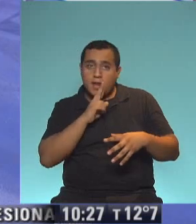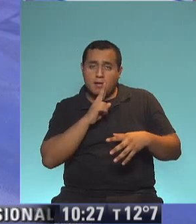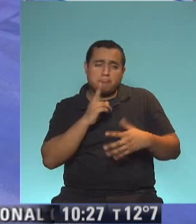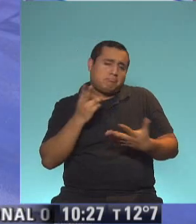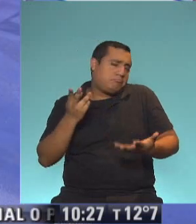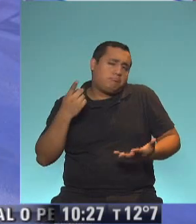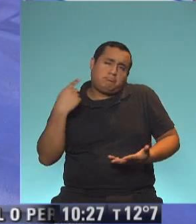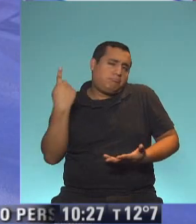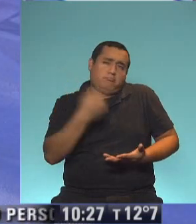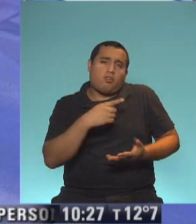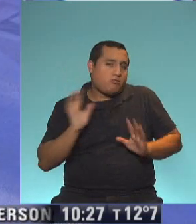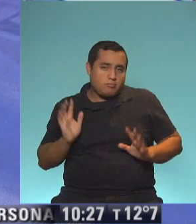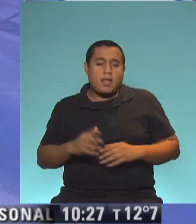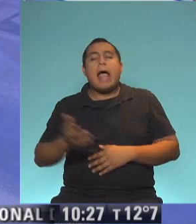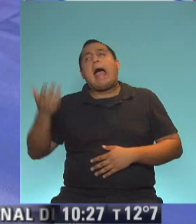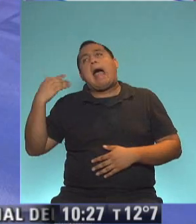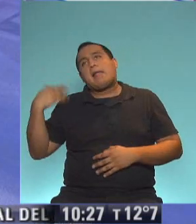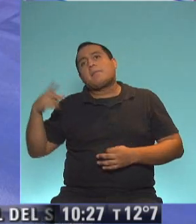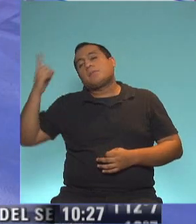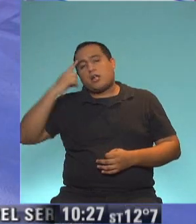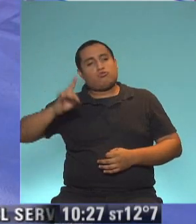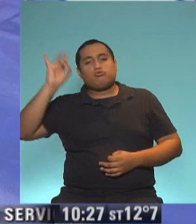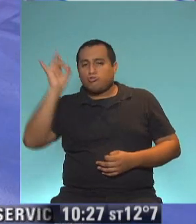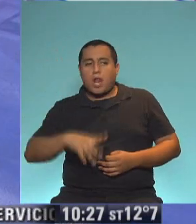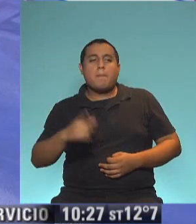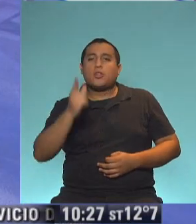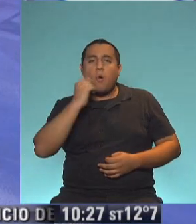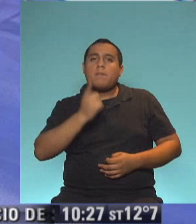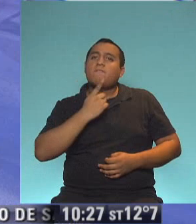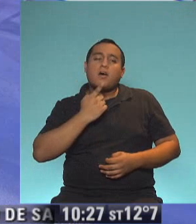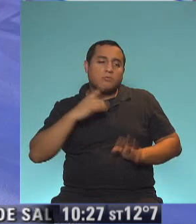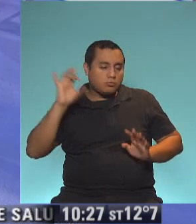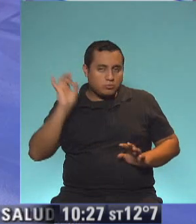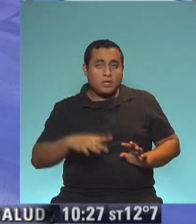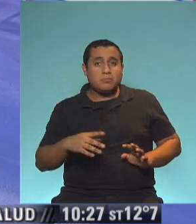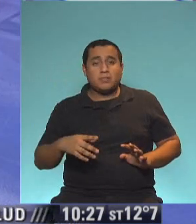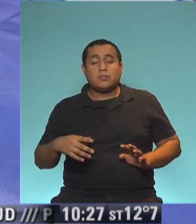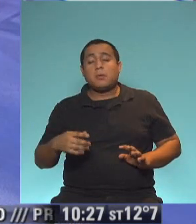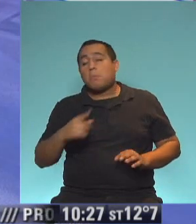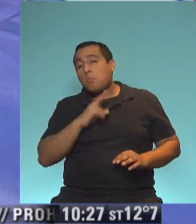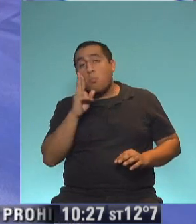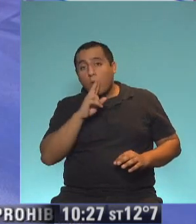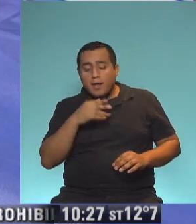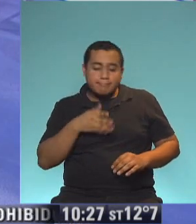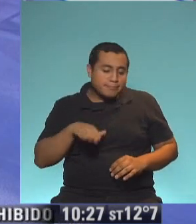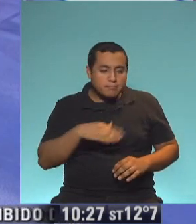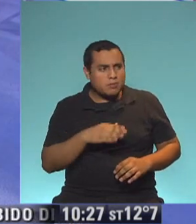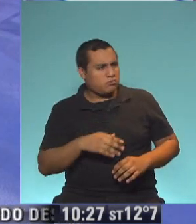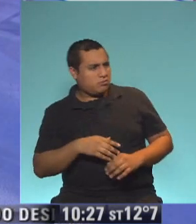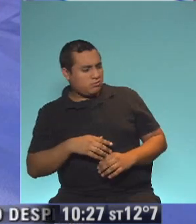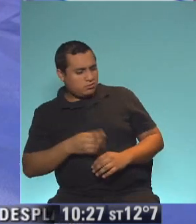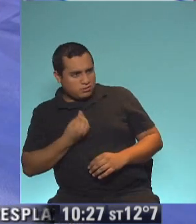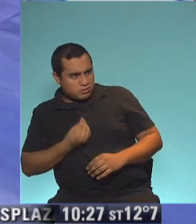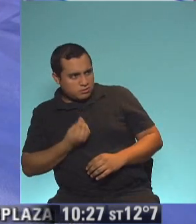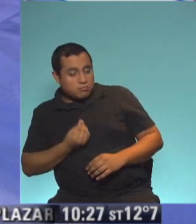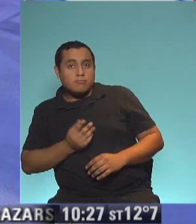En una época, antes pensaba que solamente los chicos podían jugar a la pelota y estaba mal visto que las chicas jueguen